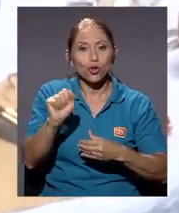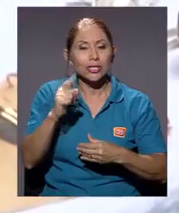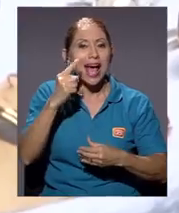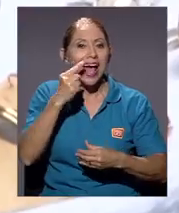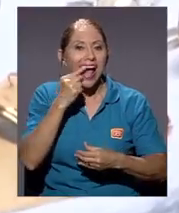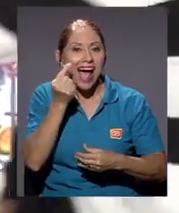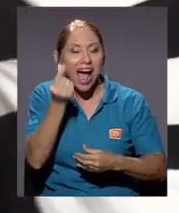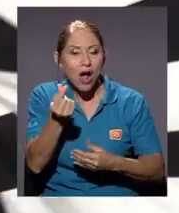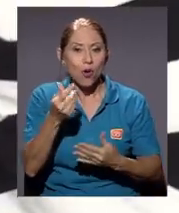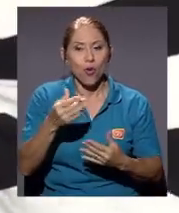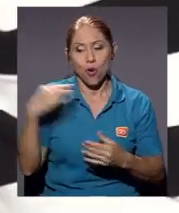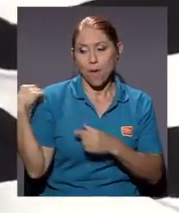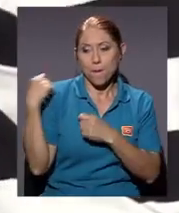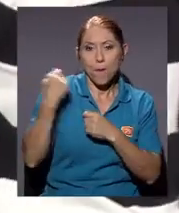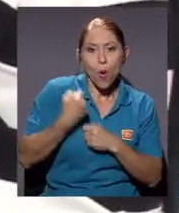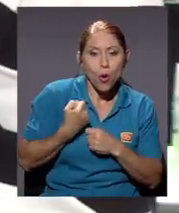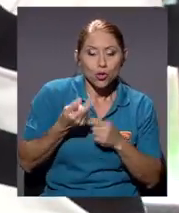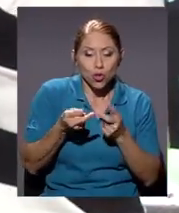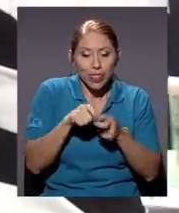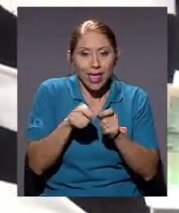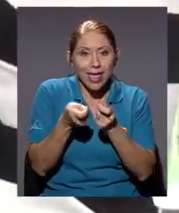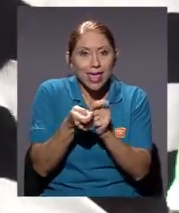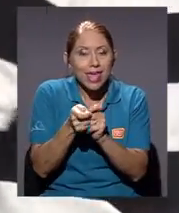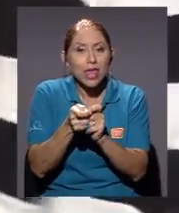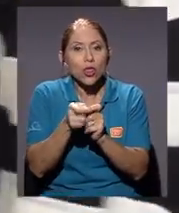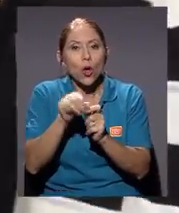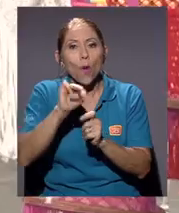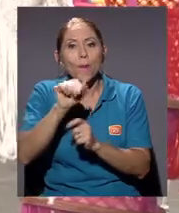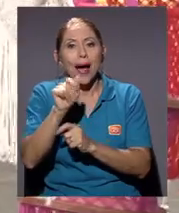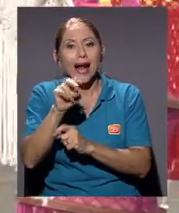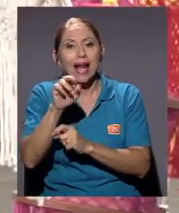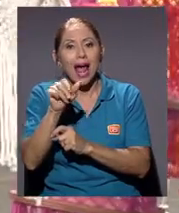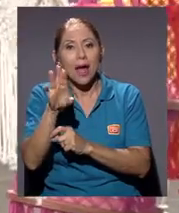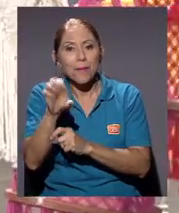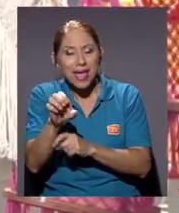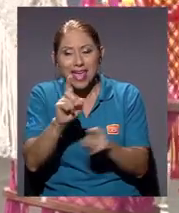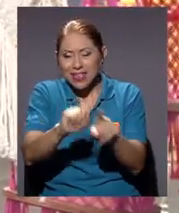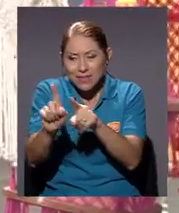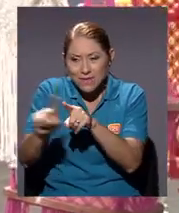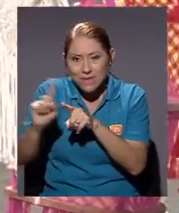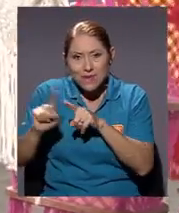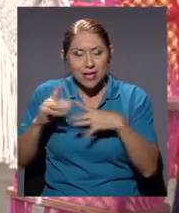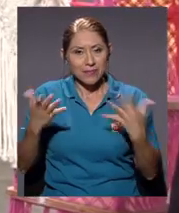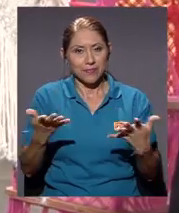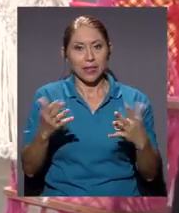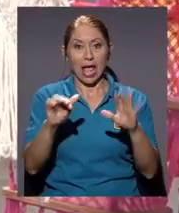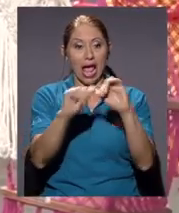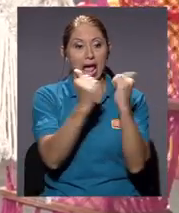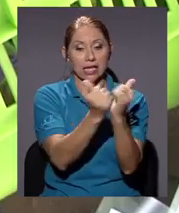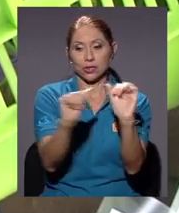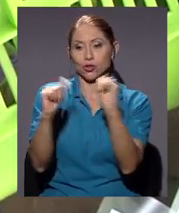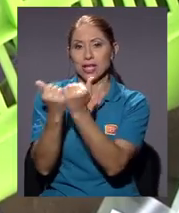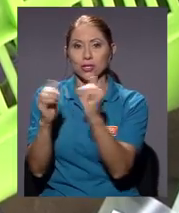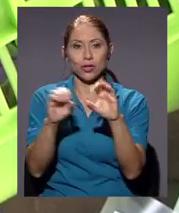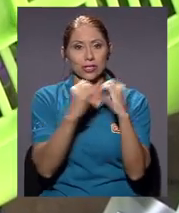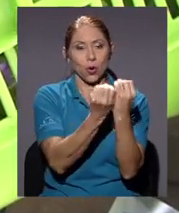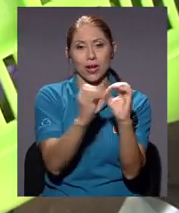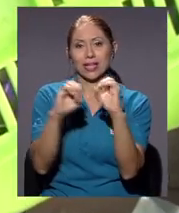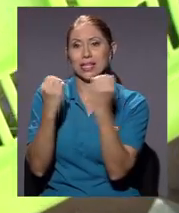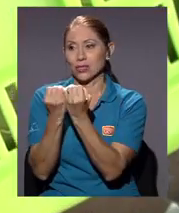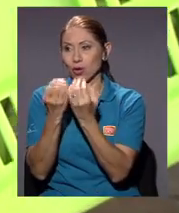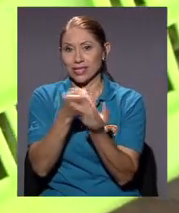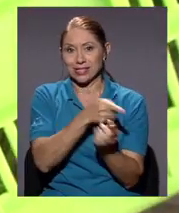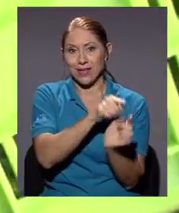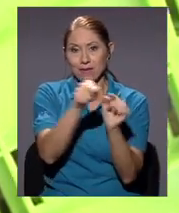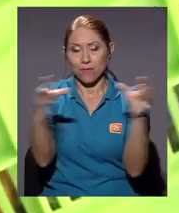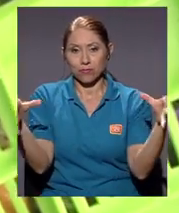tenemos bolsos, tejido, macramé, orfebrería, textiles. Las asociaciones y organizaciones